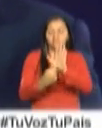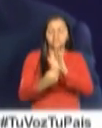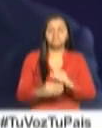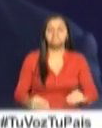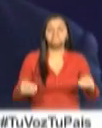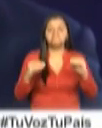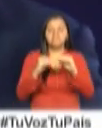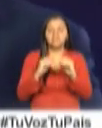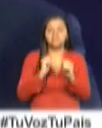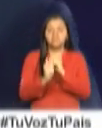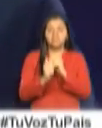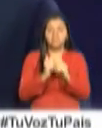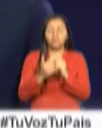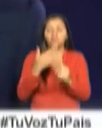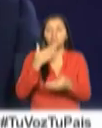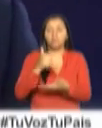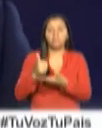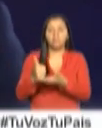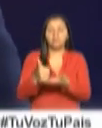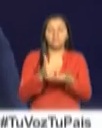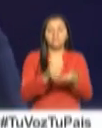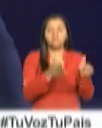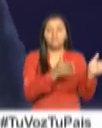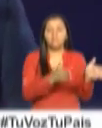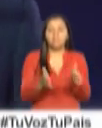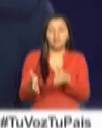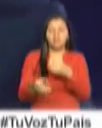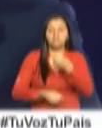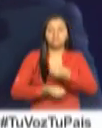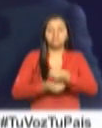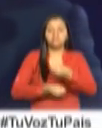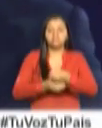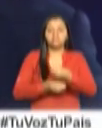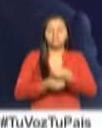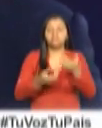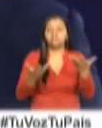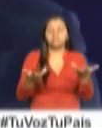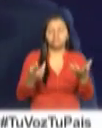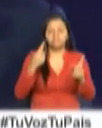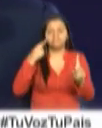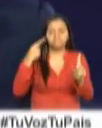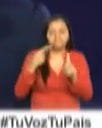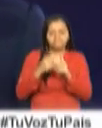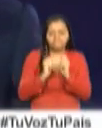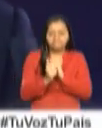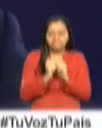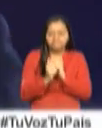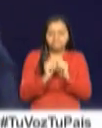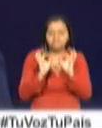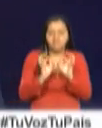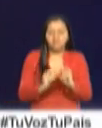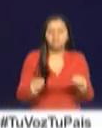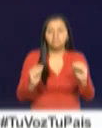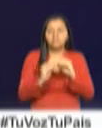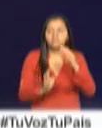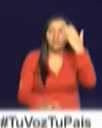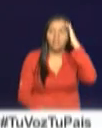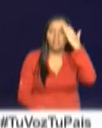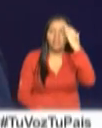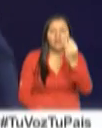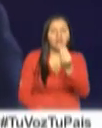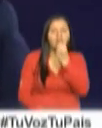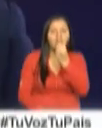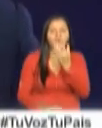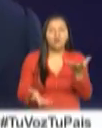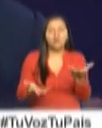Además, nuestros deportistas se benefician del plan de alto rendimiento, se dedican a entrenar, no deben preocuparse de su